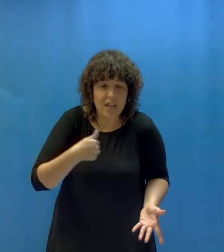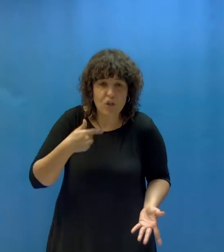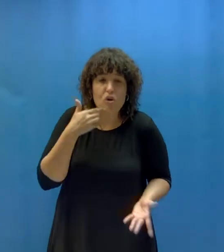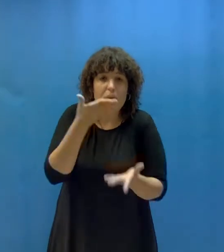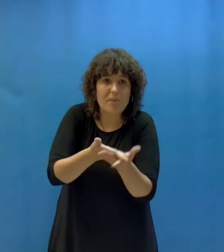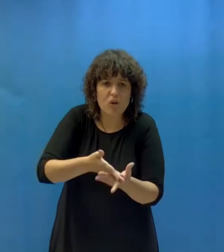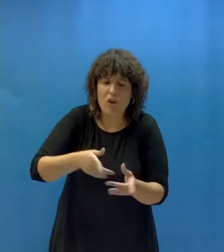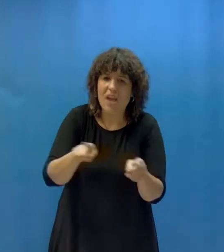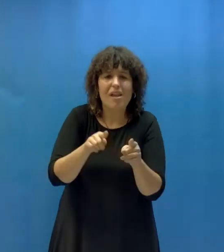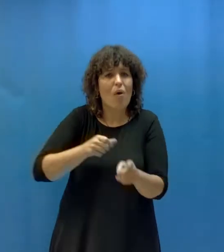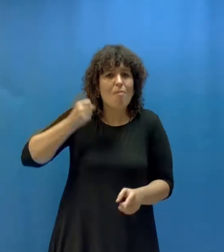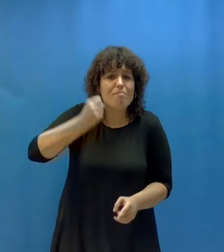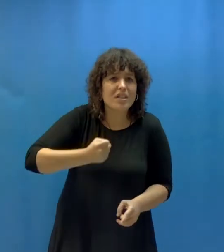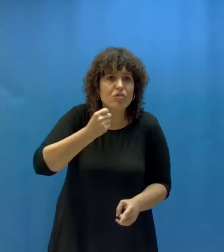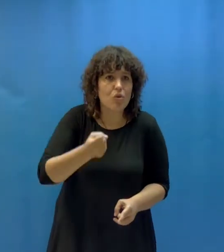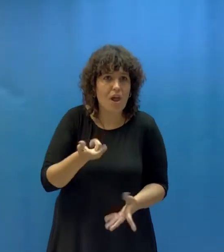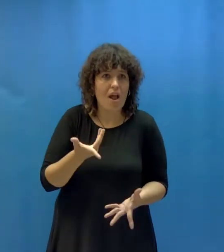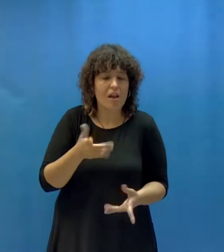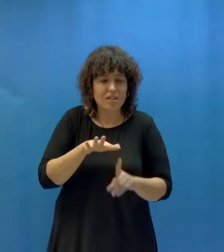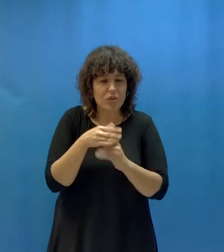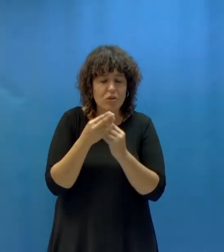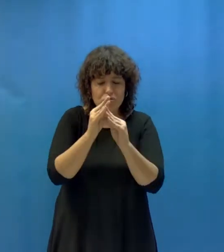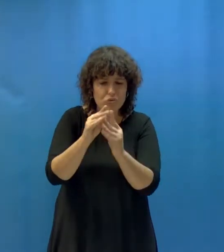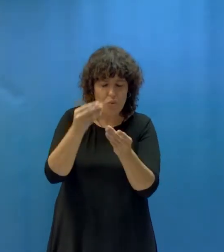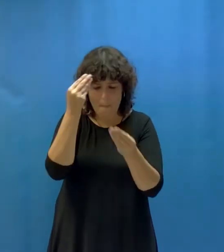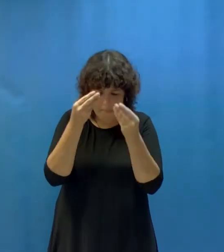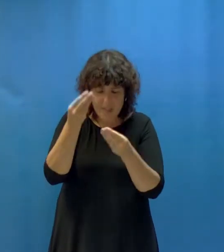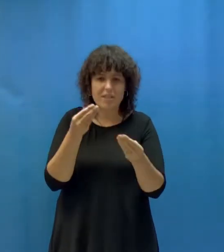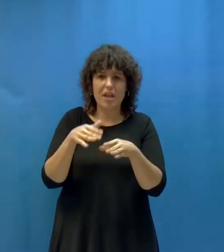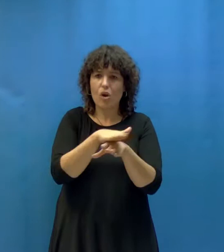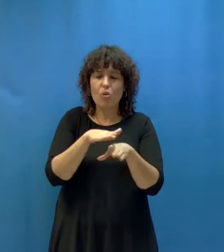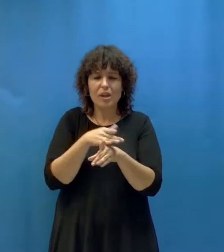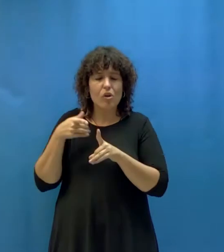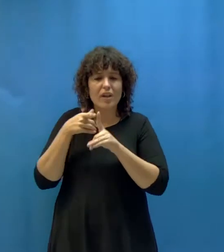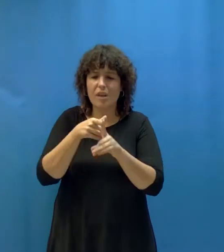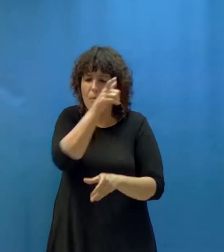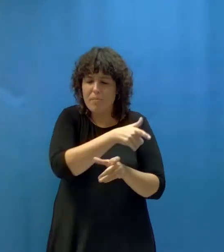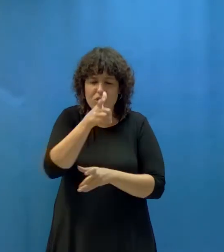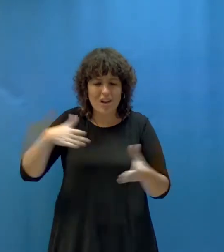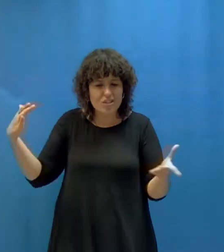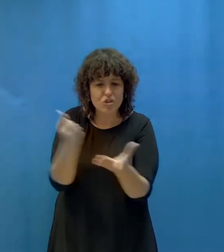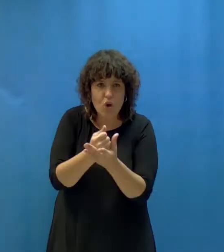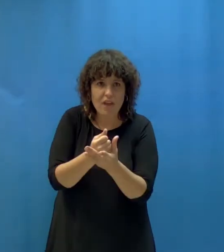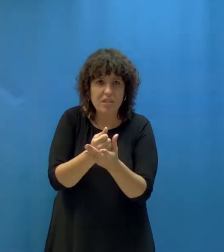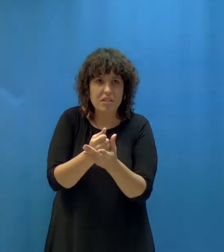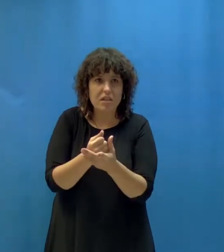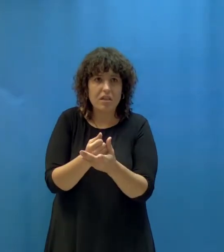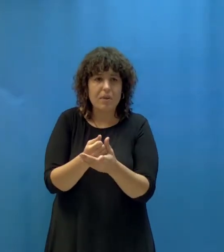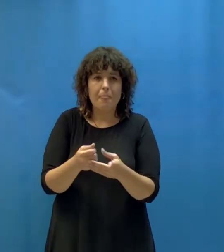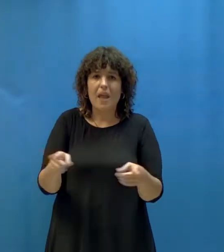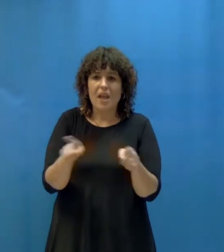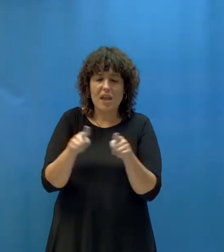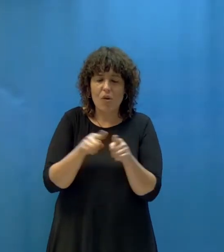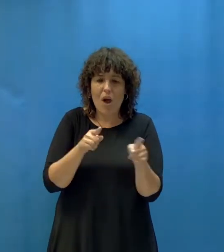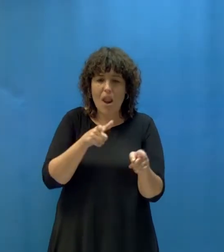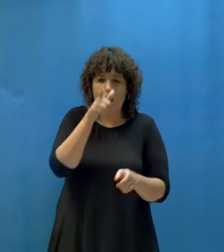que reconsidere su postura, que gobierne para todos y que lidere la ciudad de Castellón con el mismo espíritu que tuvieron los